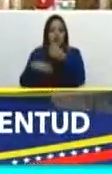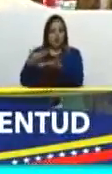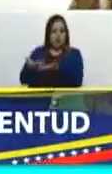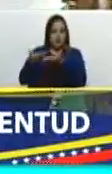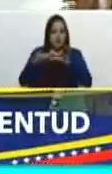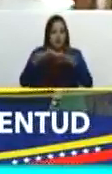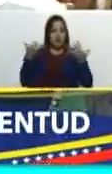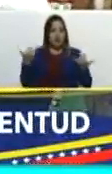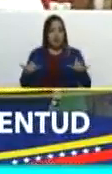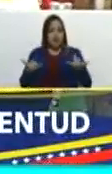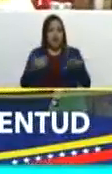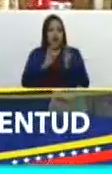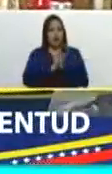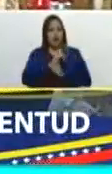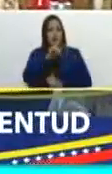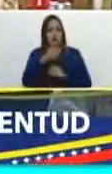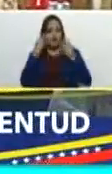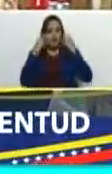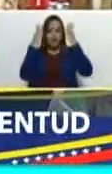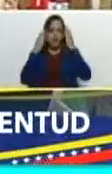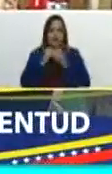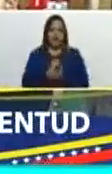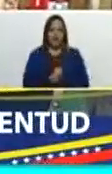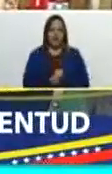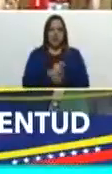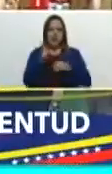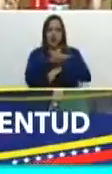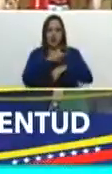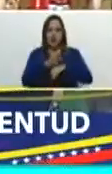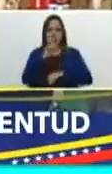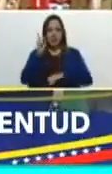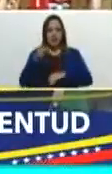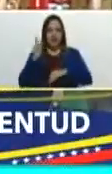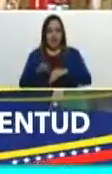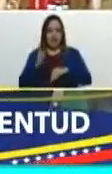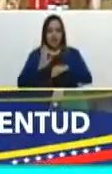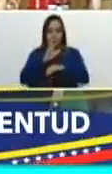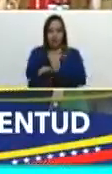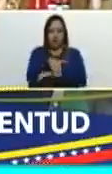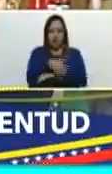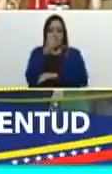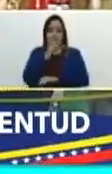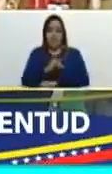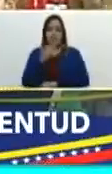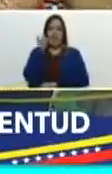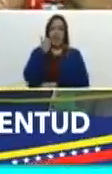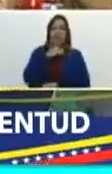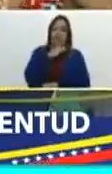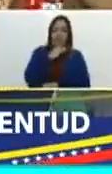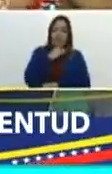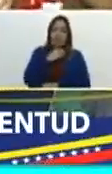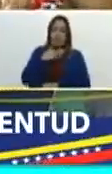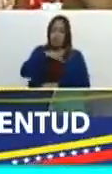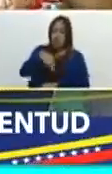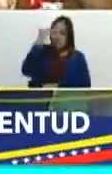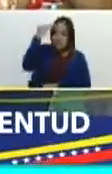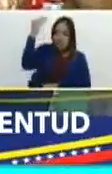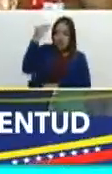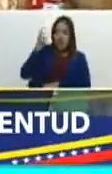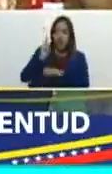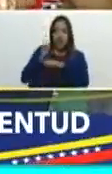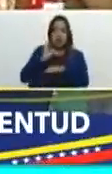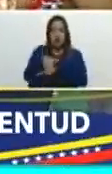el compañero Mervin Maldonado, el compañero gobernador Héctor Rodríguez, que está engripado, vamos a mandarle un saludo a Héctor, que